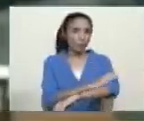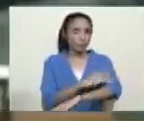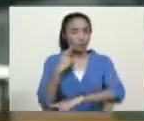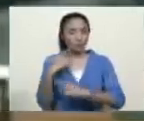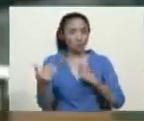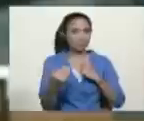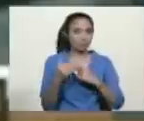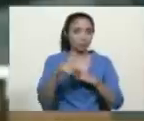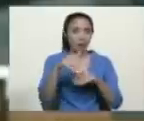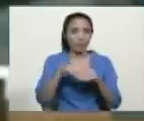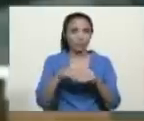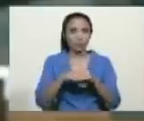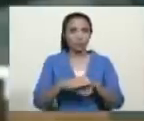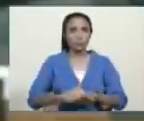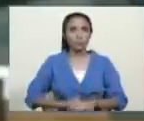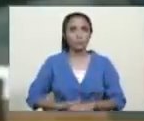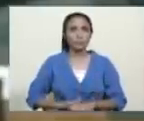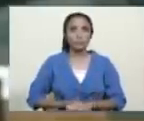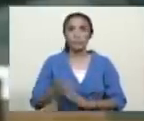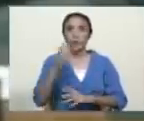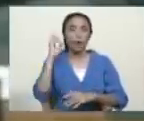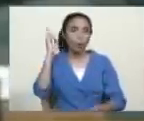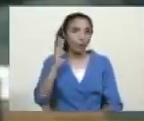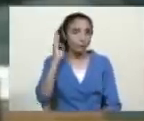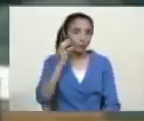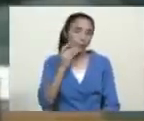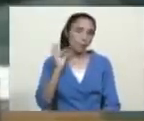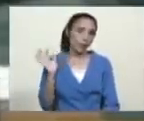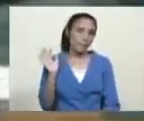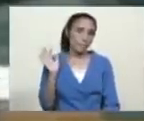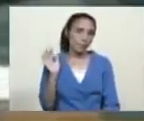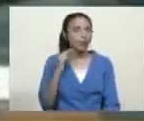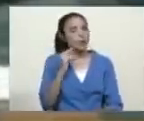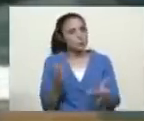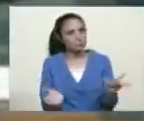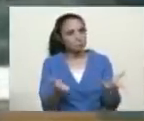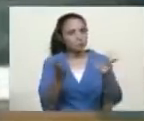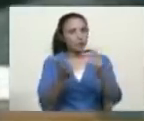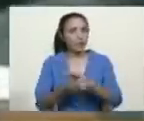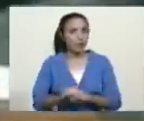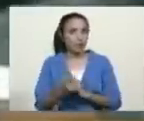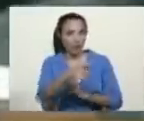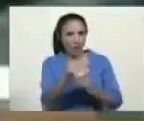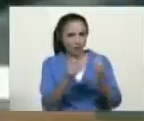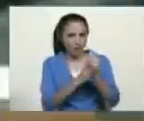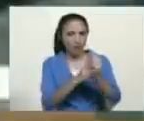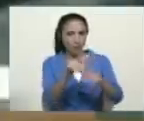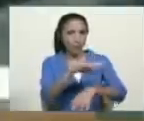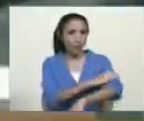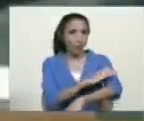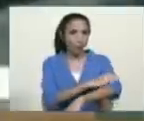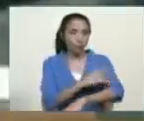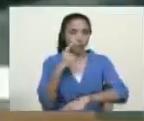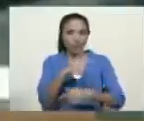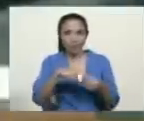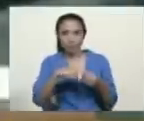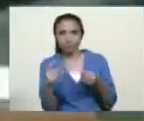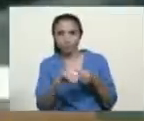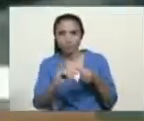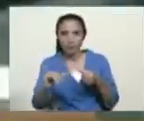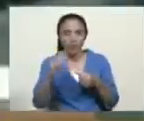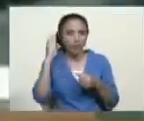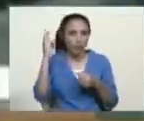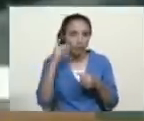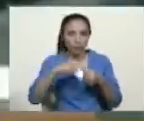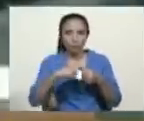en las elecciones. Washington exhortó a estos líderes de la oposición a que se retiraran de las